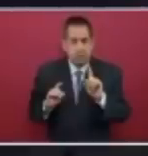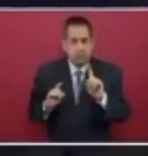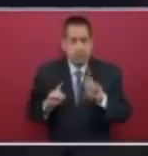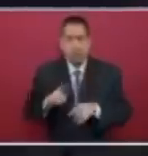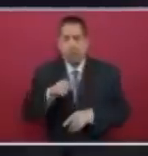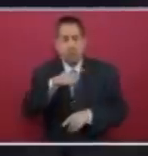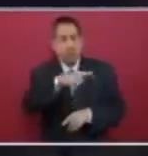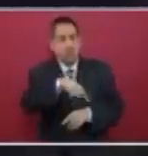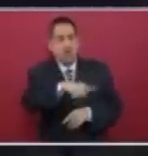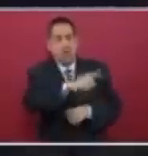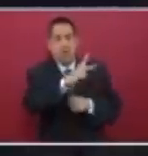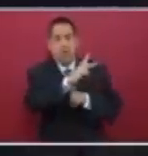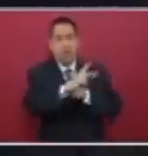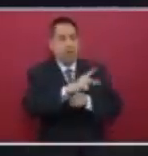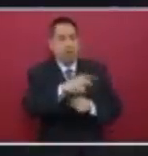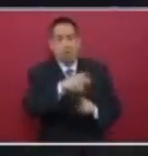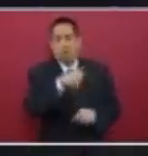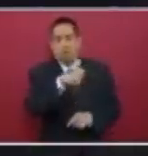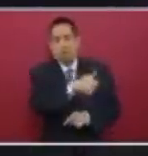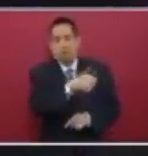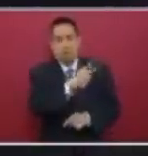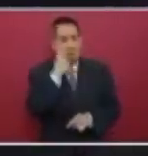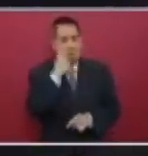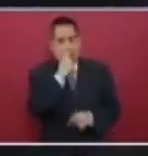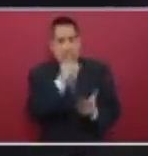autodeterminación de los pueblos